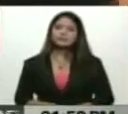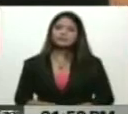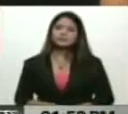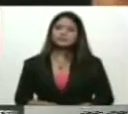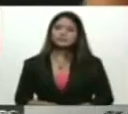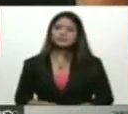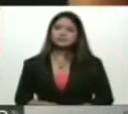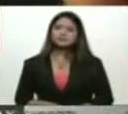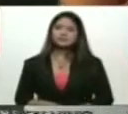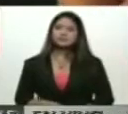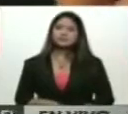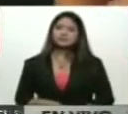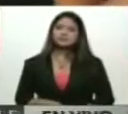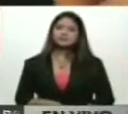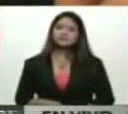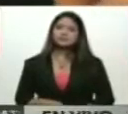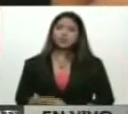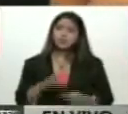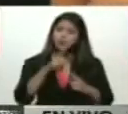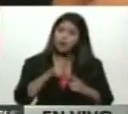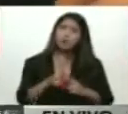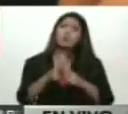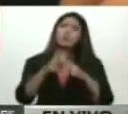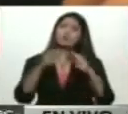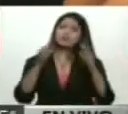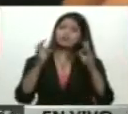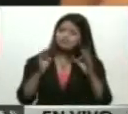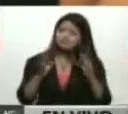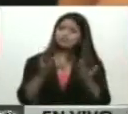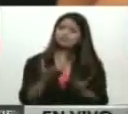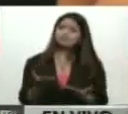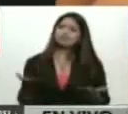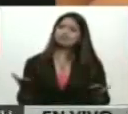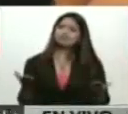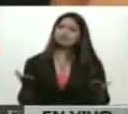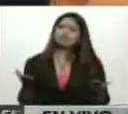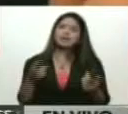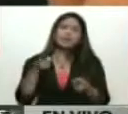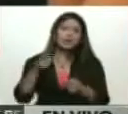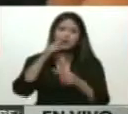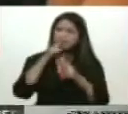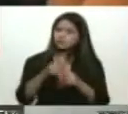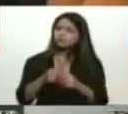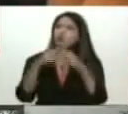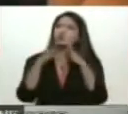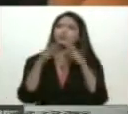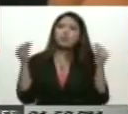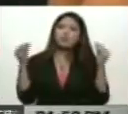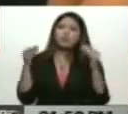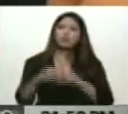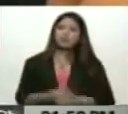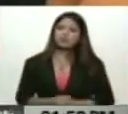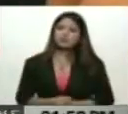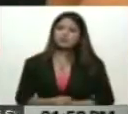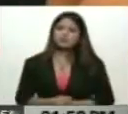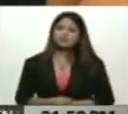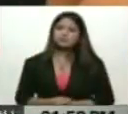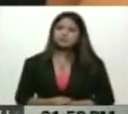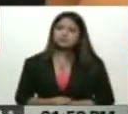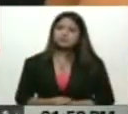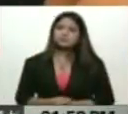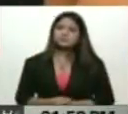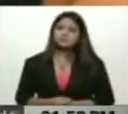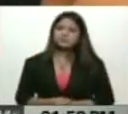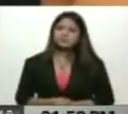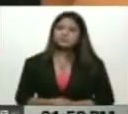una orden sin duda merecida tuvo anselmo todos los reconocimientos en vida que pudo tener un